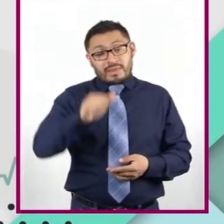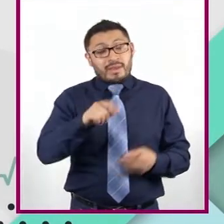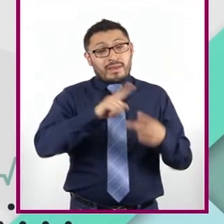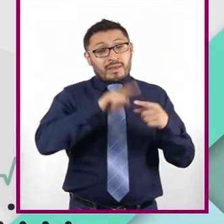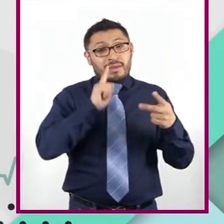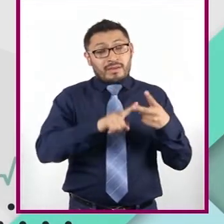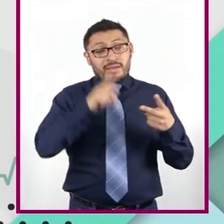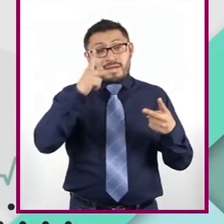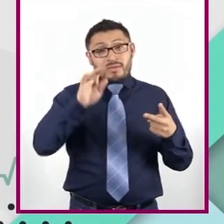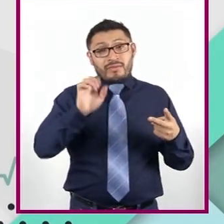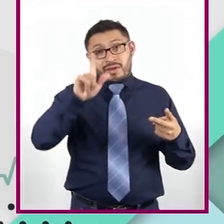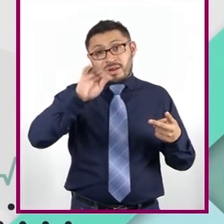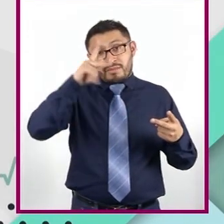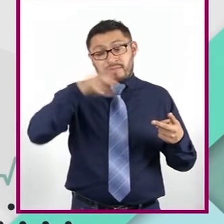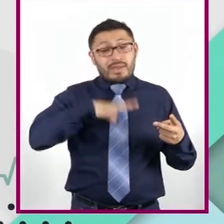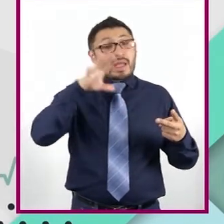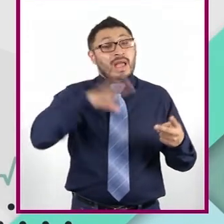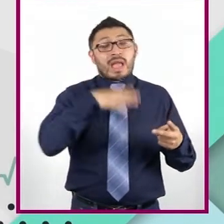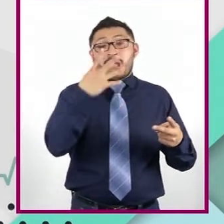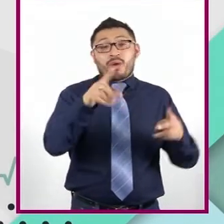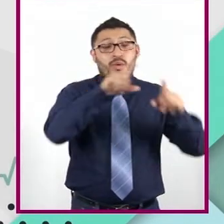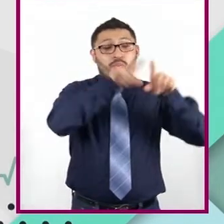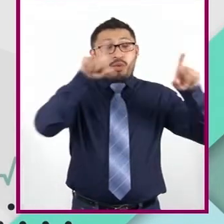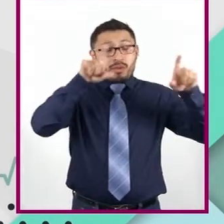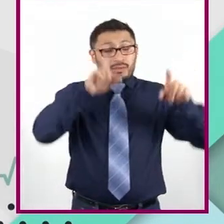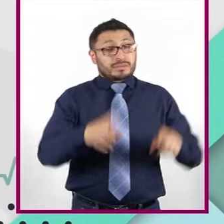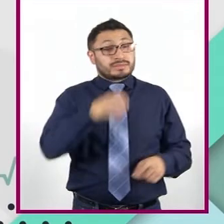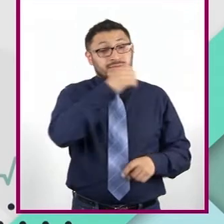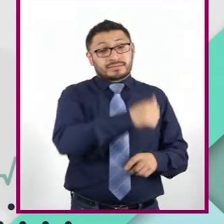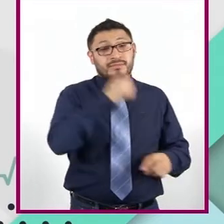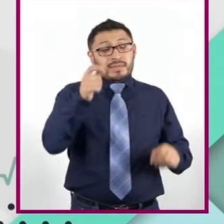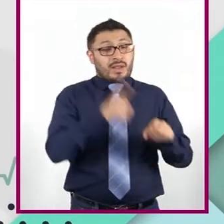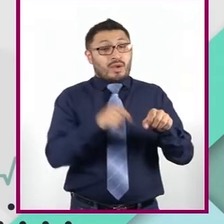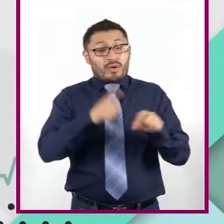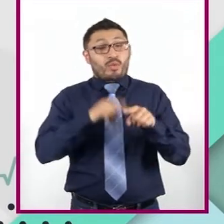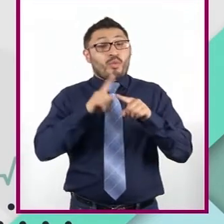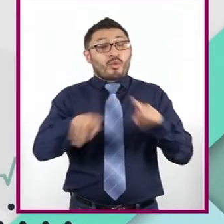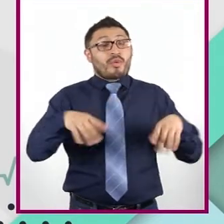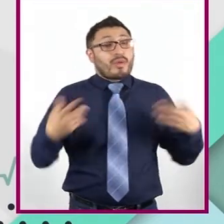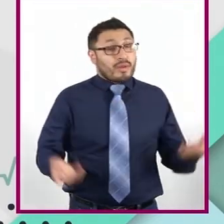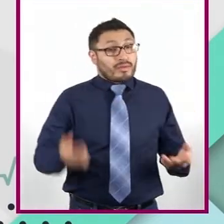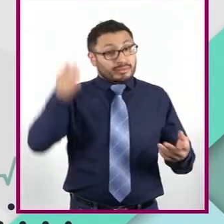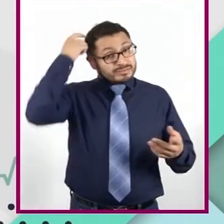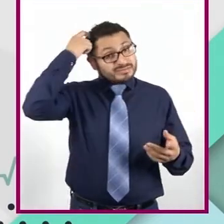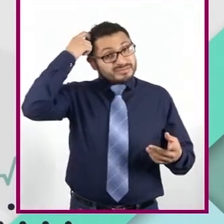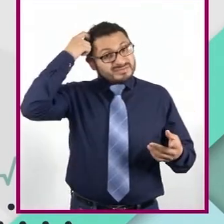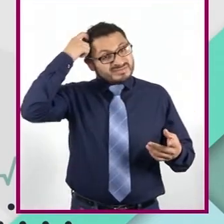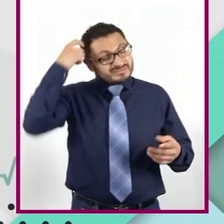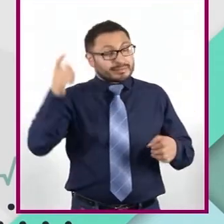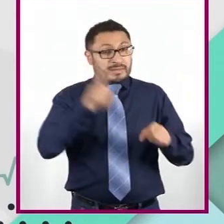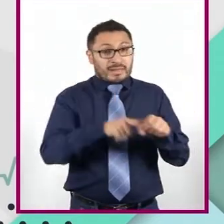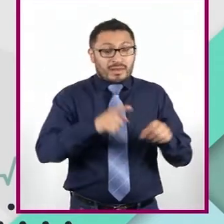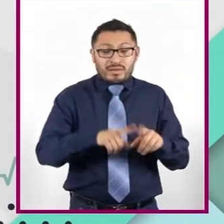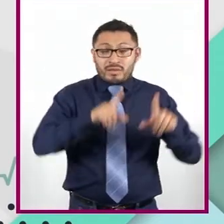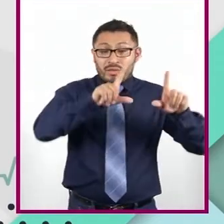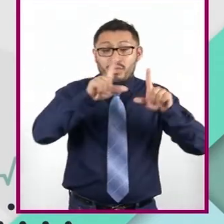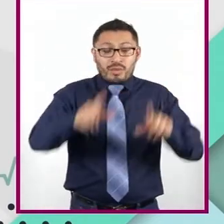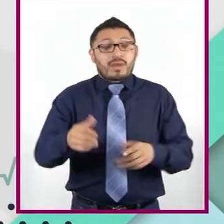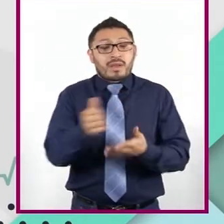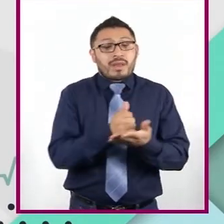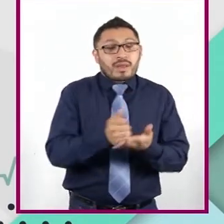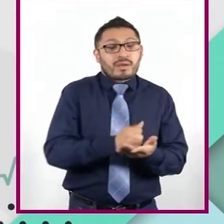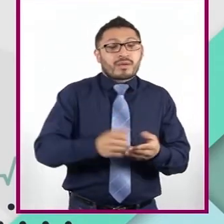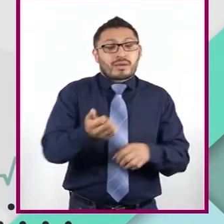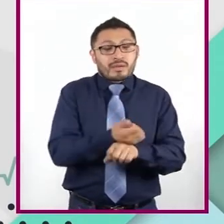tienen 4 cartas. Cada una de ellas tiene un color diferente. Los colores de sus cartas son azul,